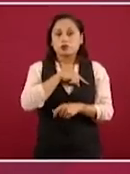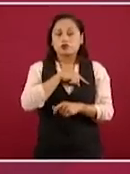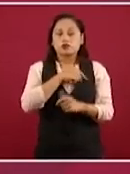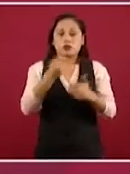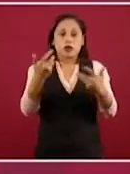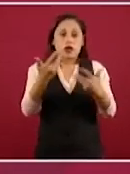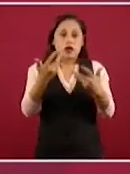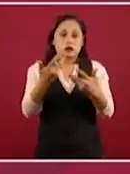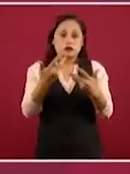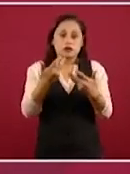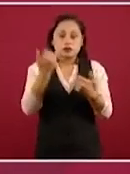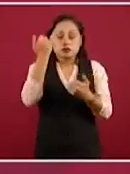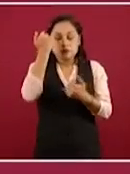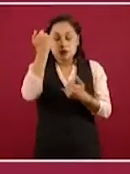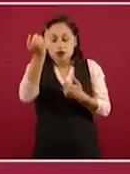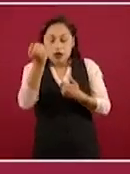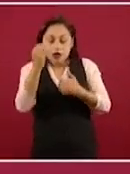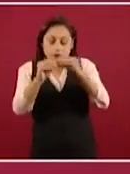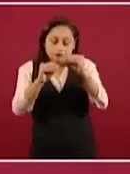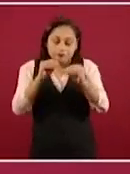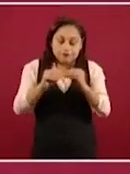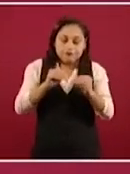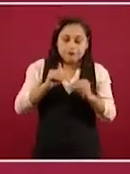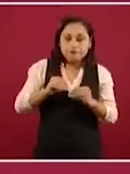plan para